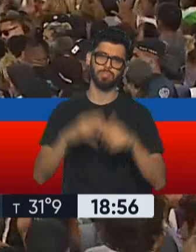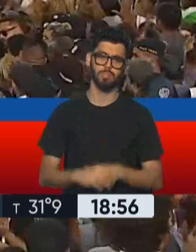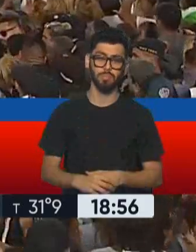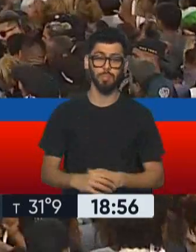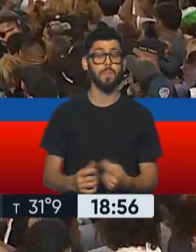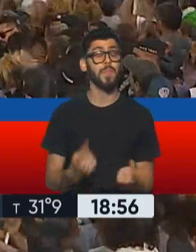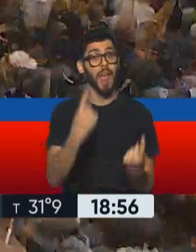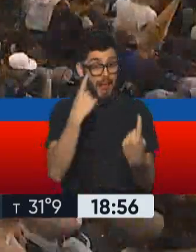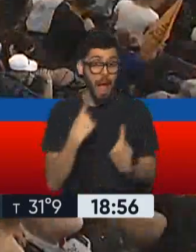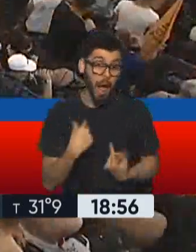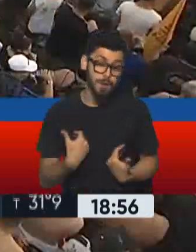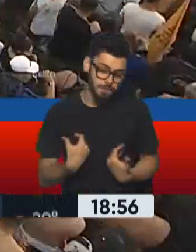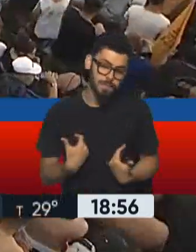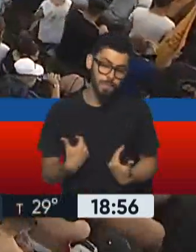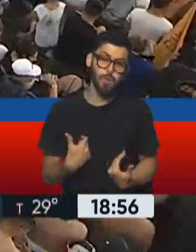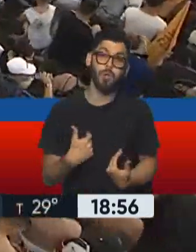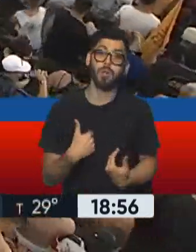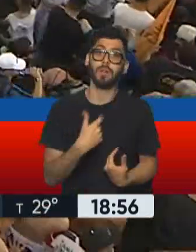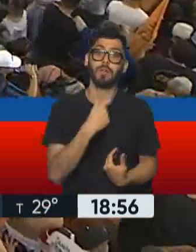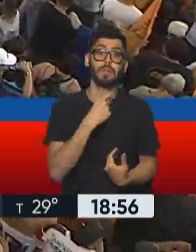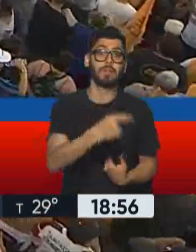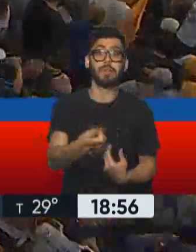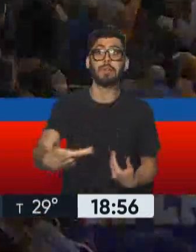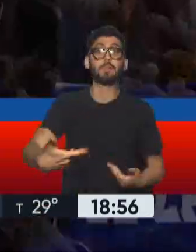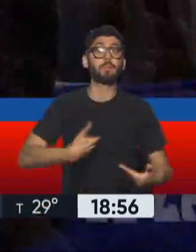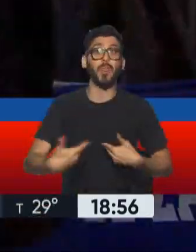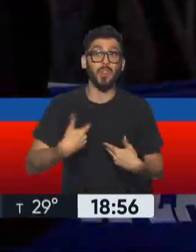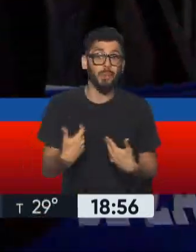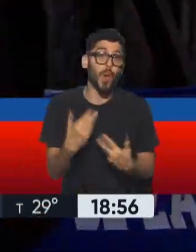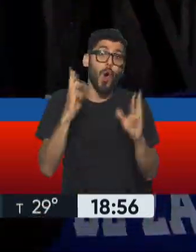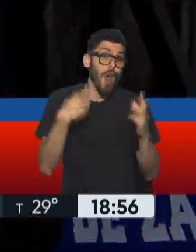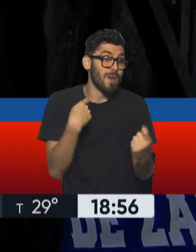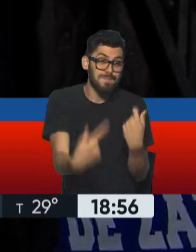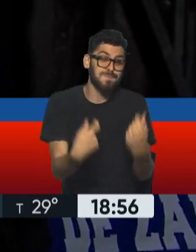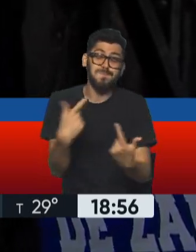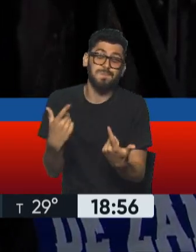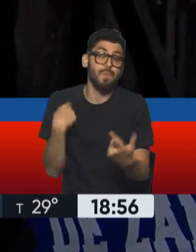Créanme que quisiera poder cumplir con cada uno de sus deseos. Es mi mayor objetivo.